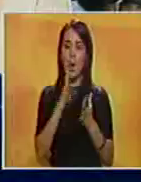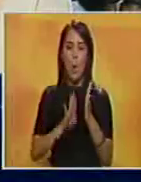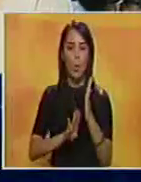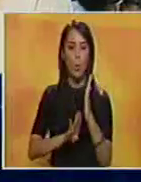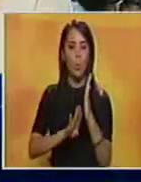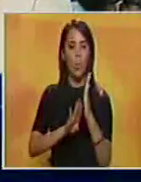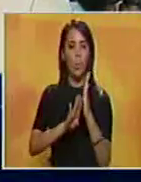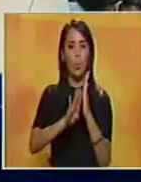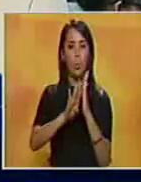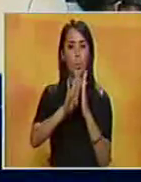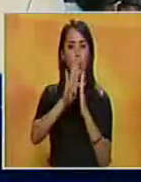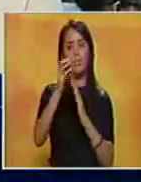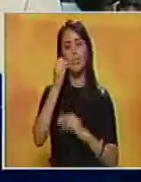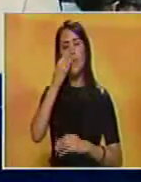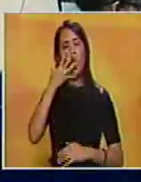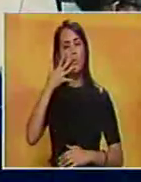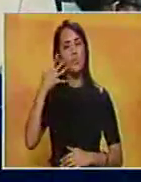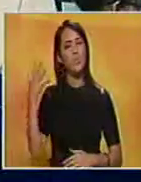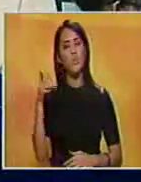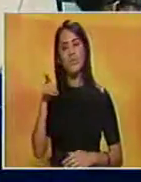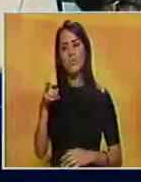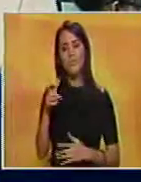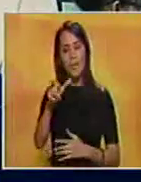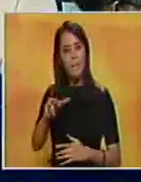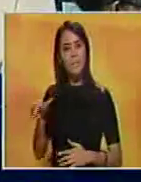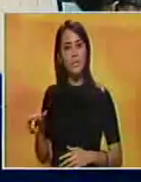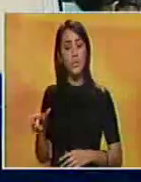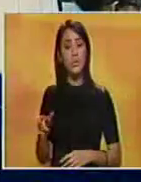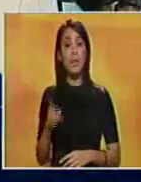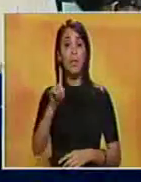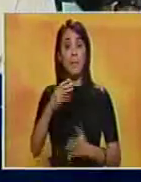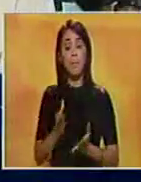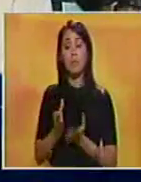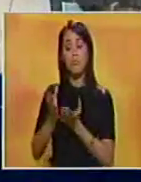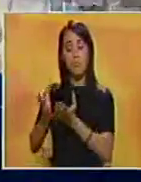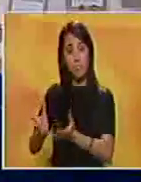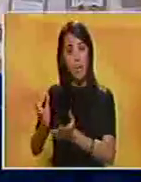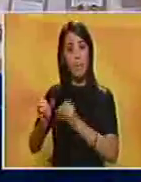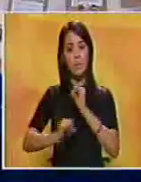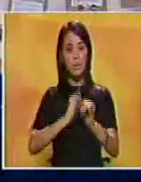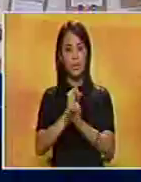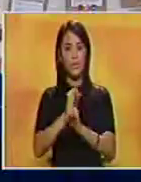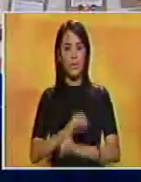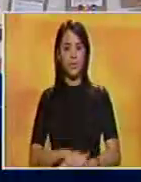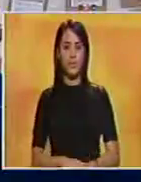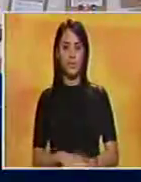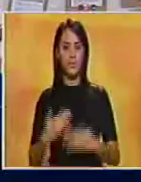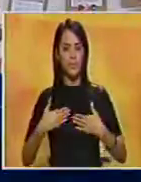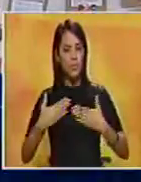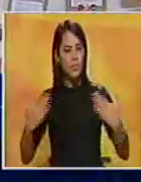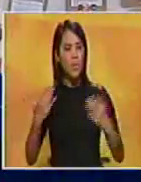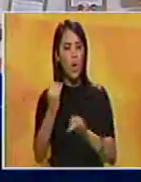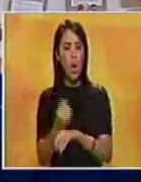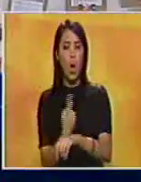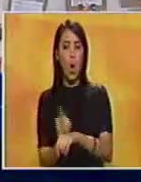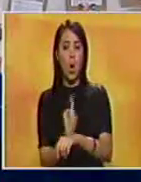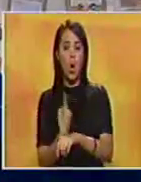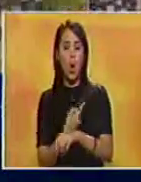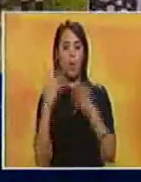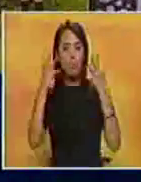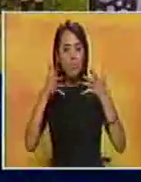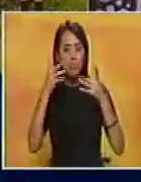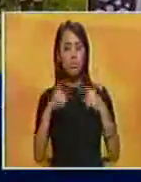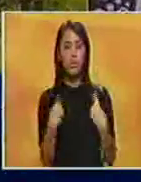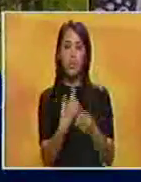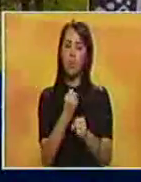estamos súper orgullosos de ellos. Han recibido también muchos premios internacionales. Ofrecen horas de membresía con puestos de